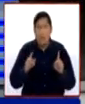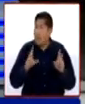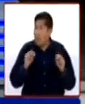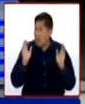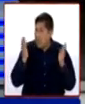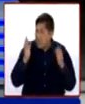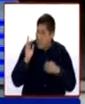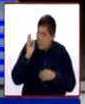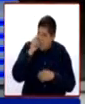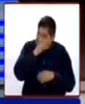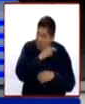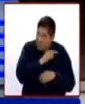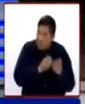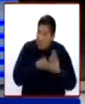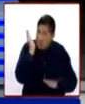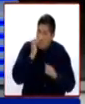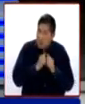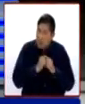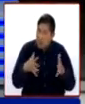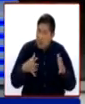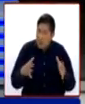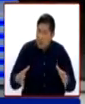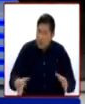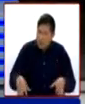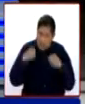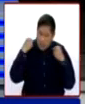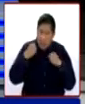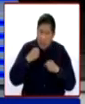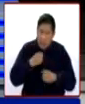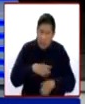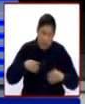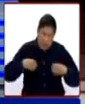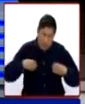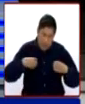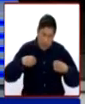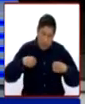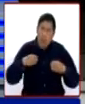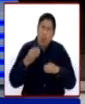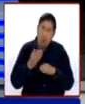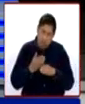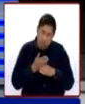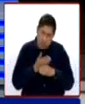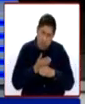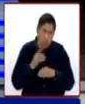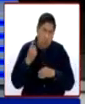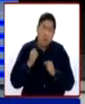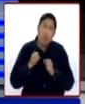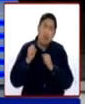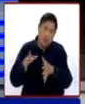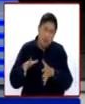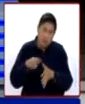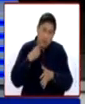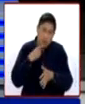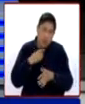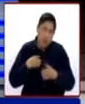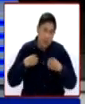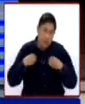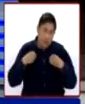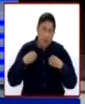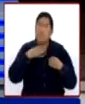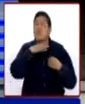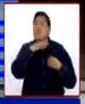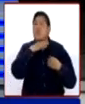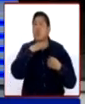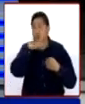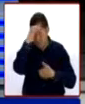¿no te parece un tanto raro que se haya ido sin siquiera llevar la ropa de los chicos? Fue sacando poco a poco, y lo único que dejó, te cuento Miriam, es la ropa